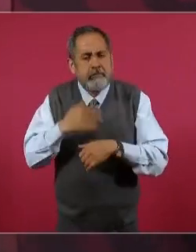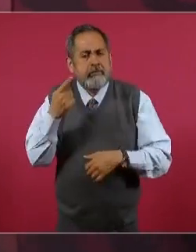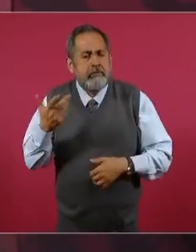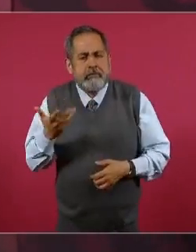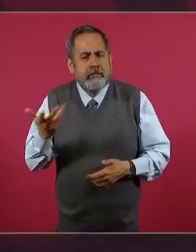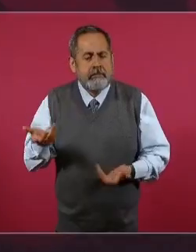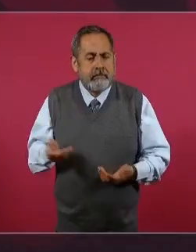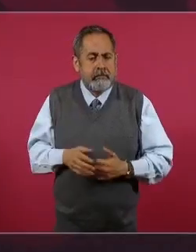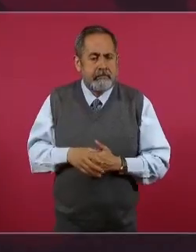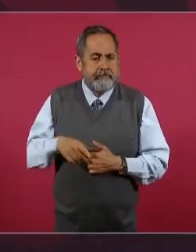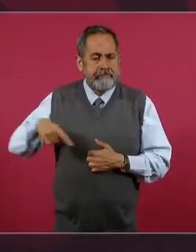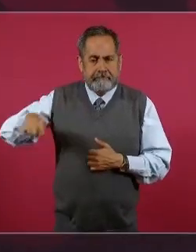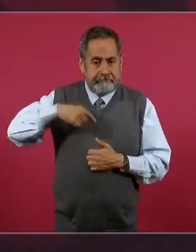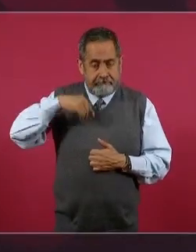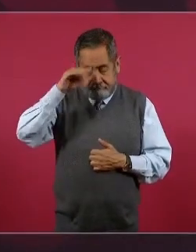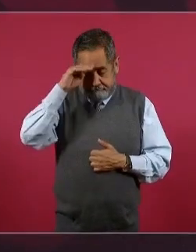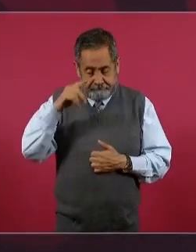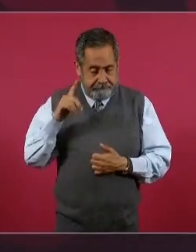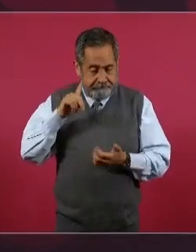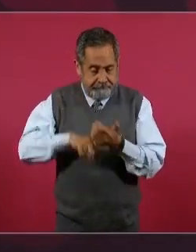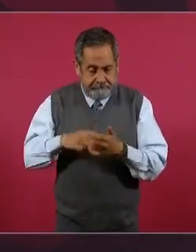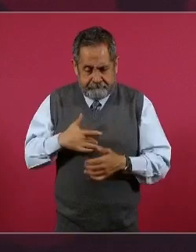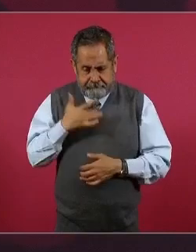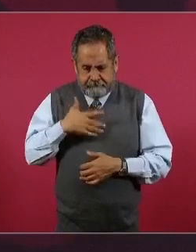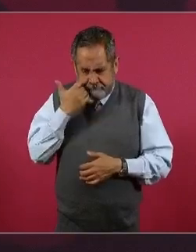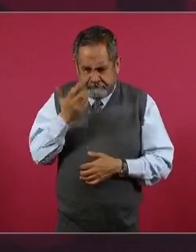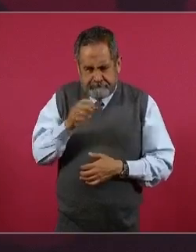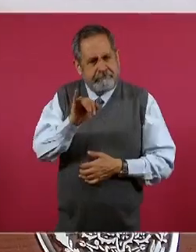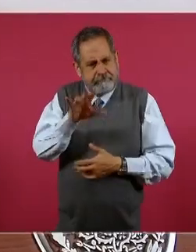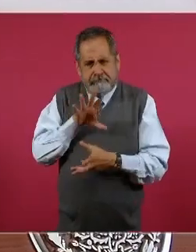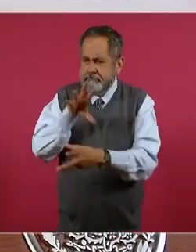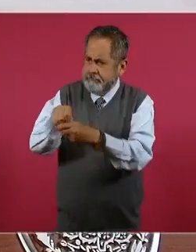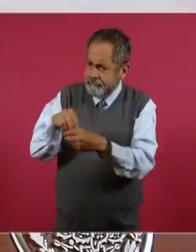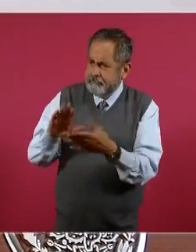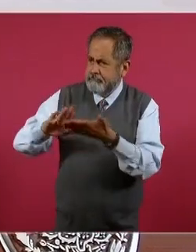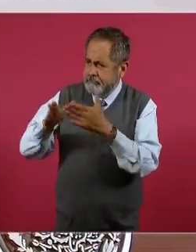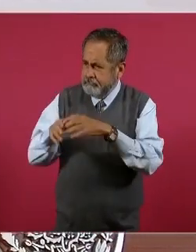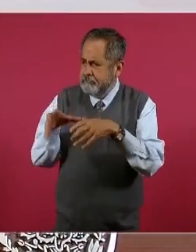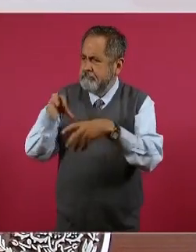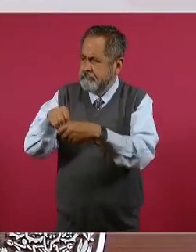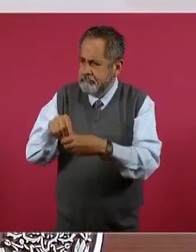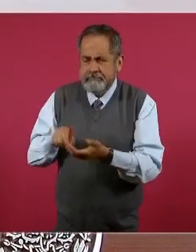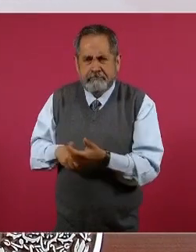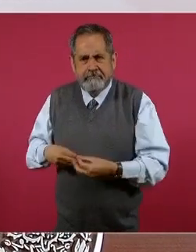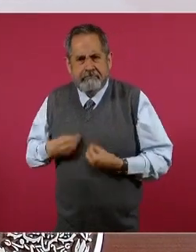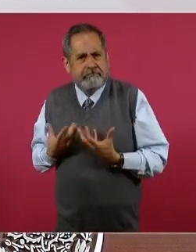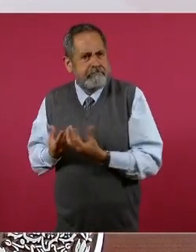Porque quieren ser parte de la vida comunitaria.